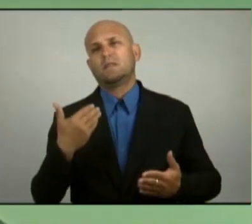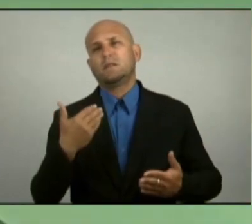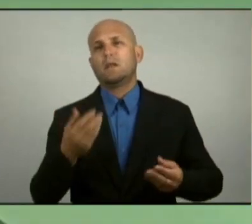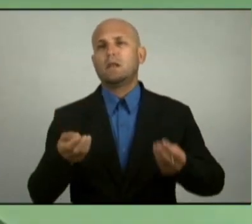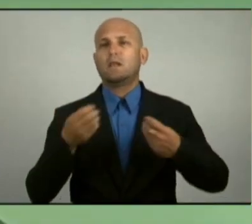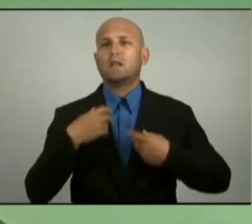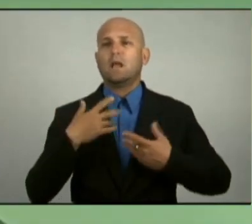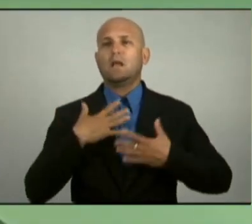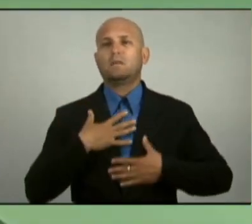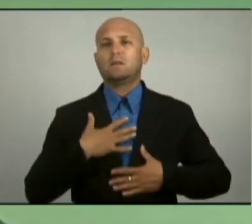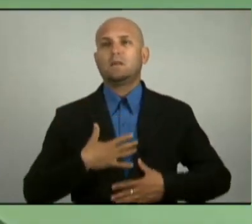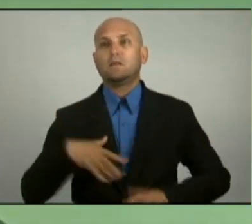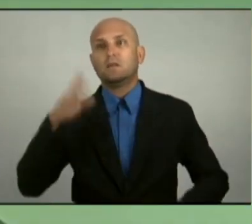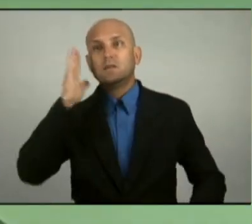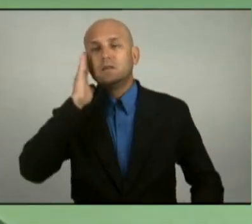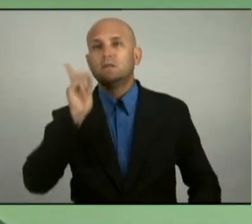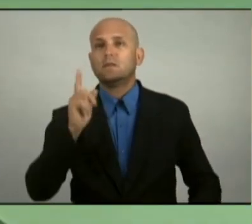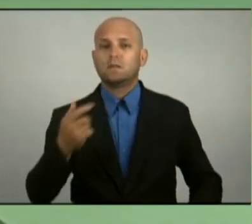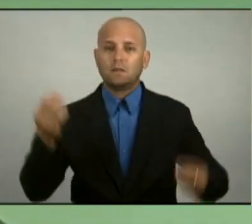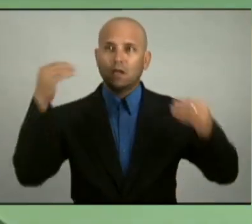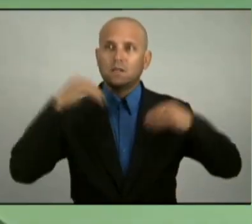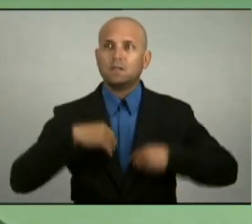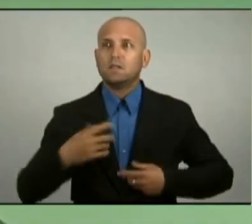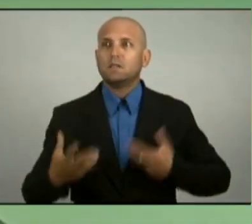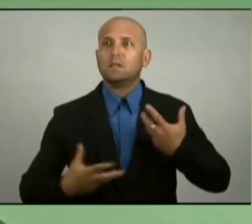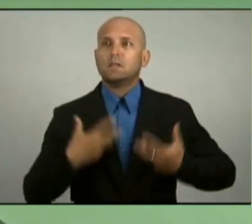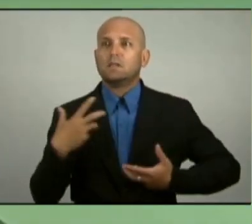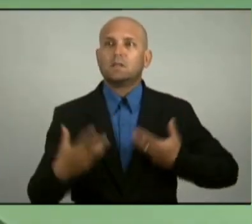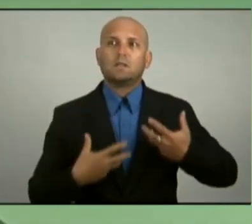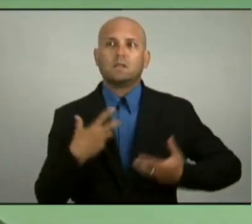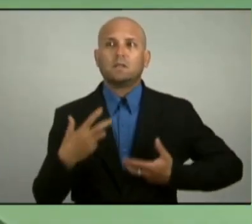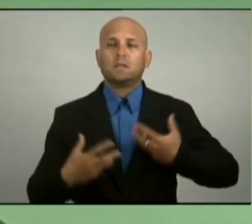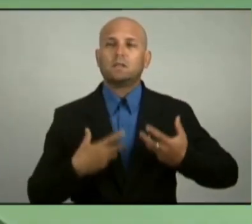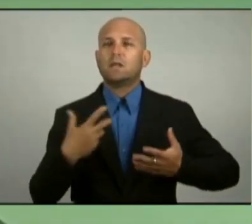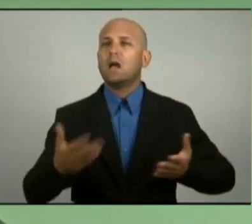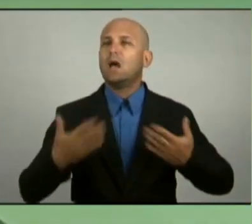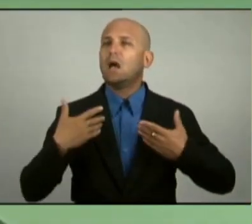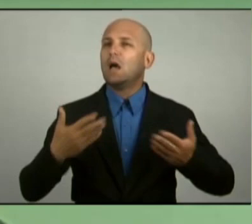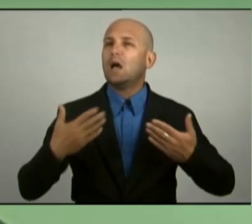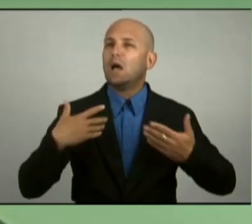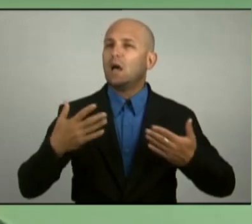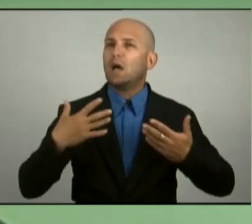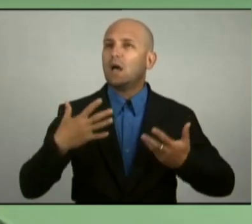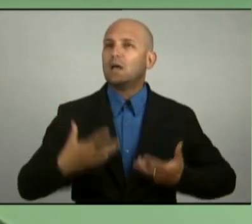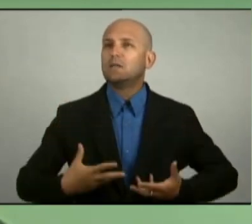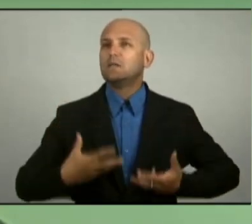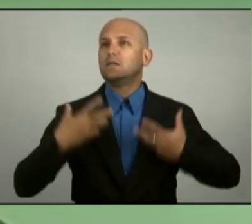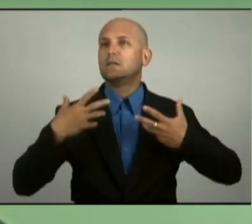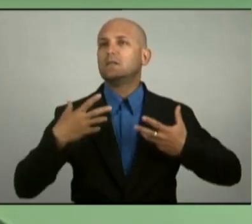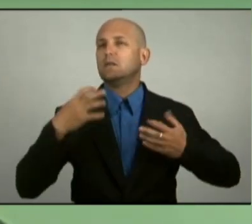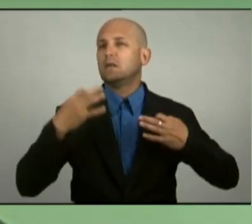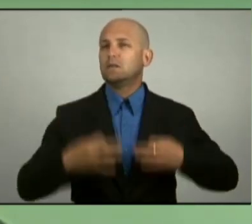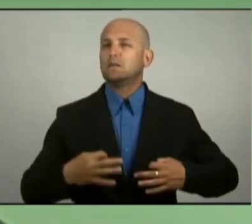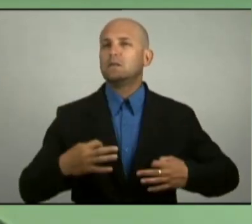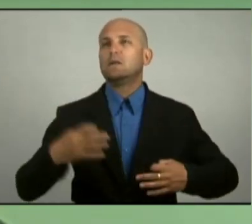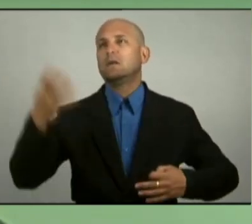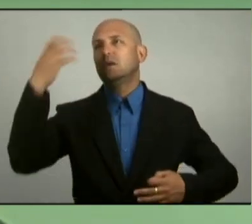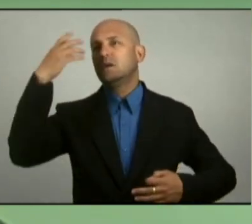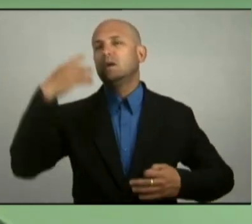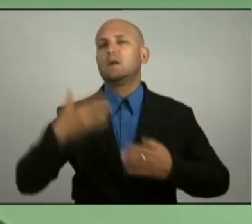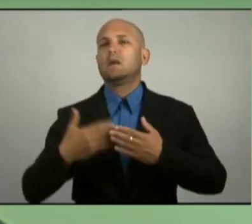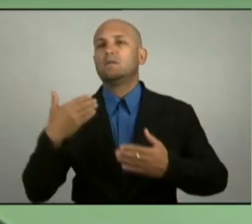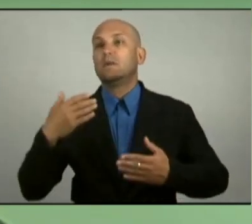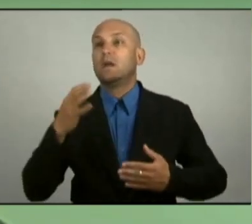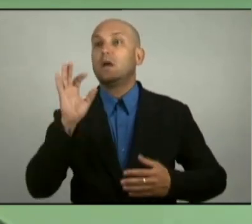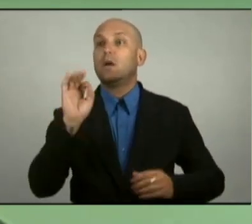refresca a veces no nos dormimos porque la temperatura que tenemos corporal es demasiado elevada por el calor al que estamos expuestos eso también puede